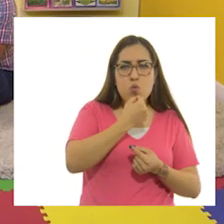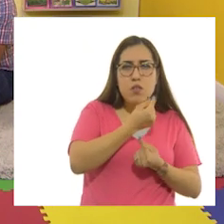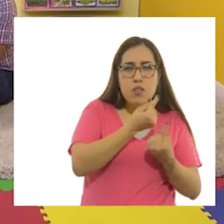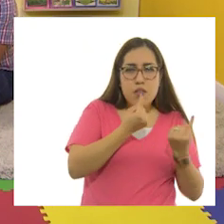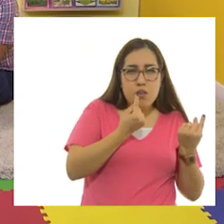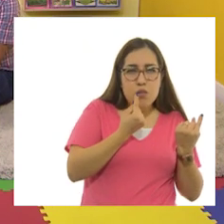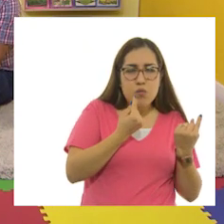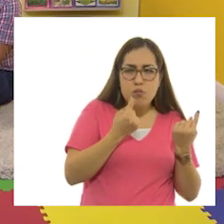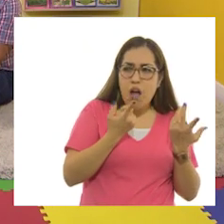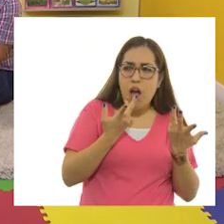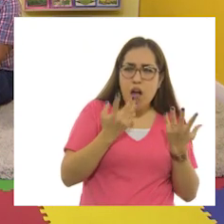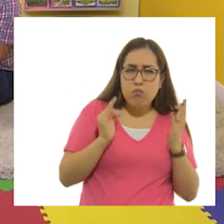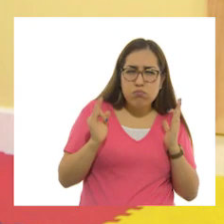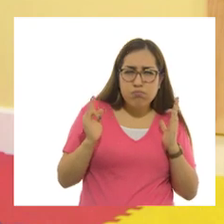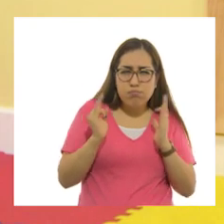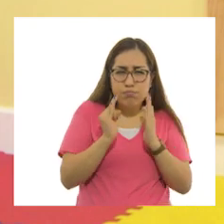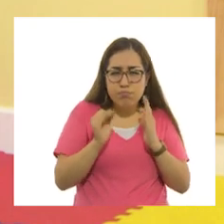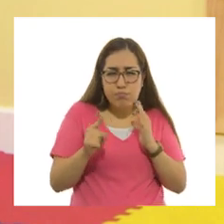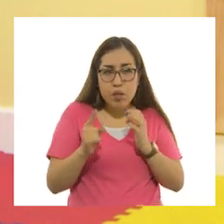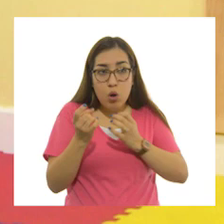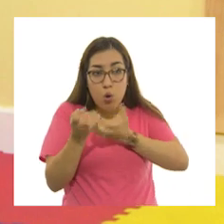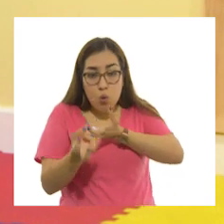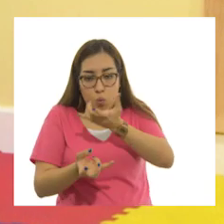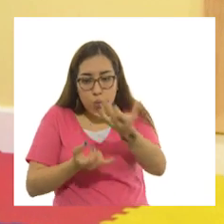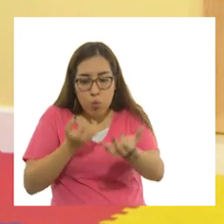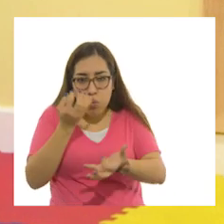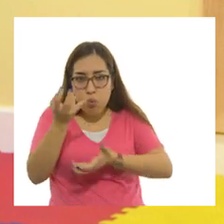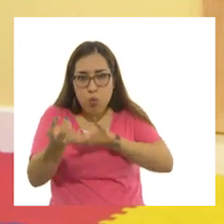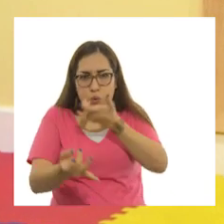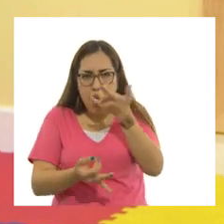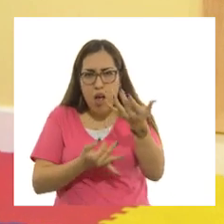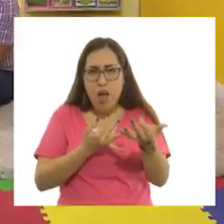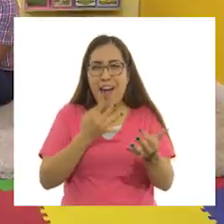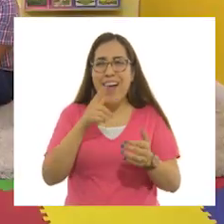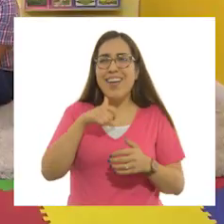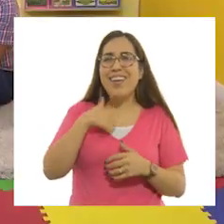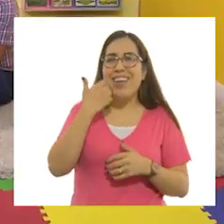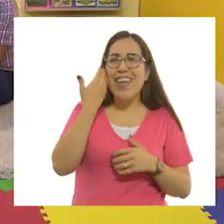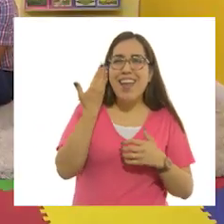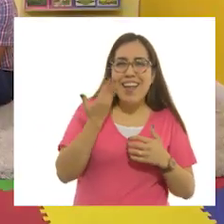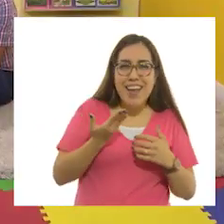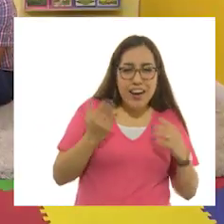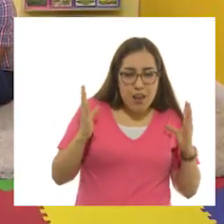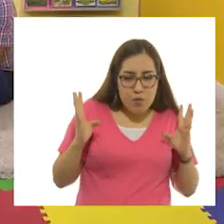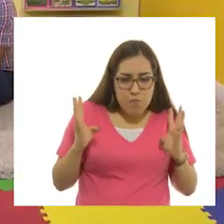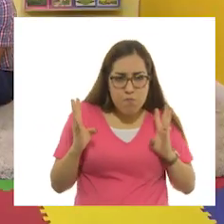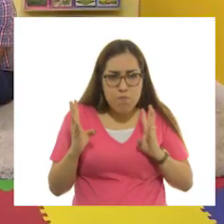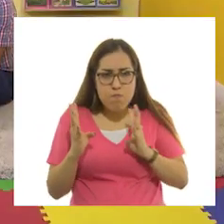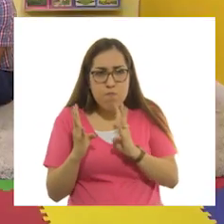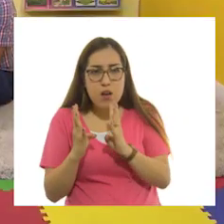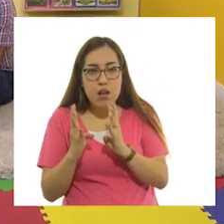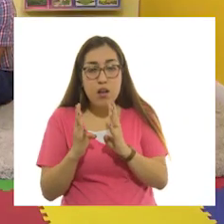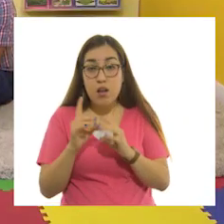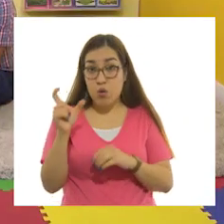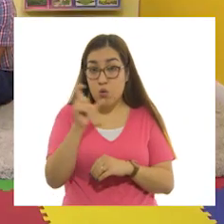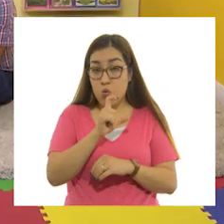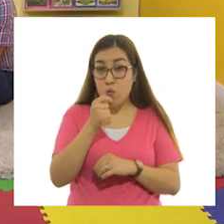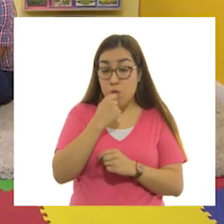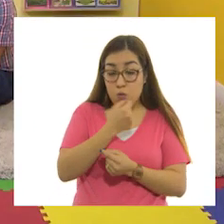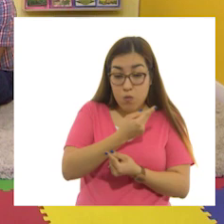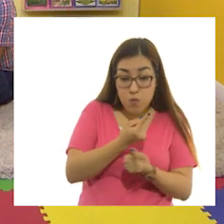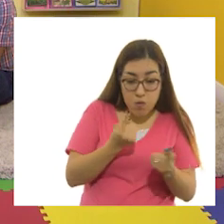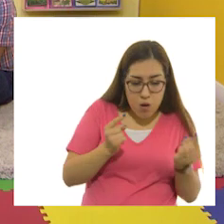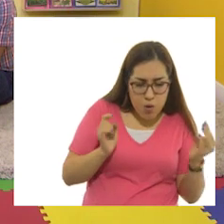abuelo preparaba cada mes y que se veía desde muy lejos mientras se acercaban el mono